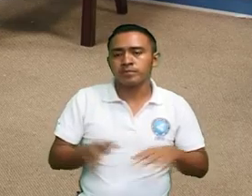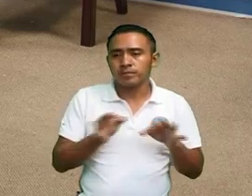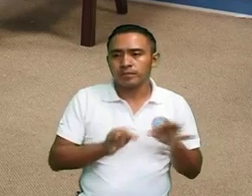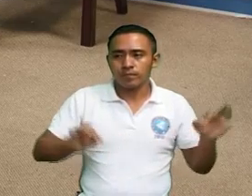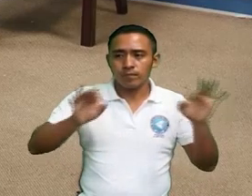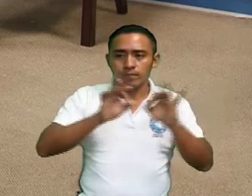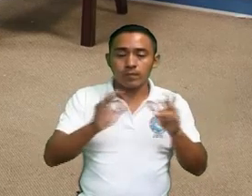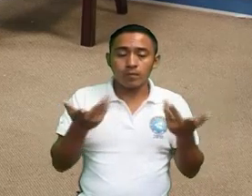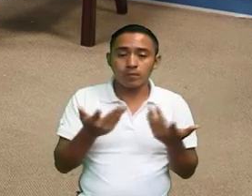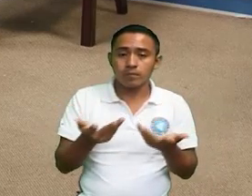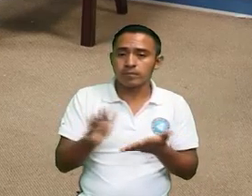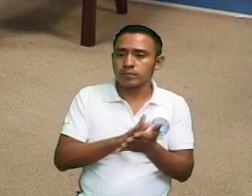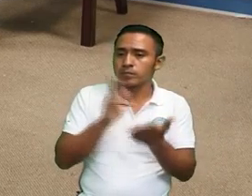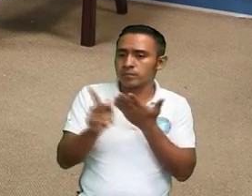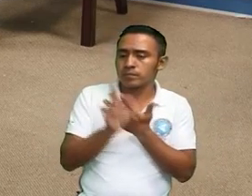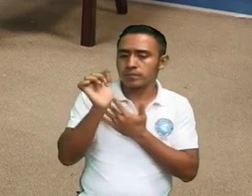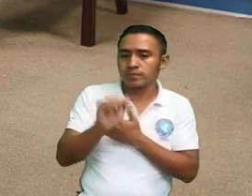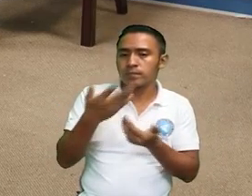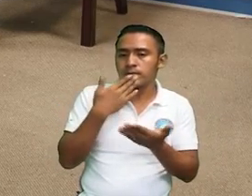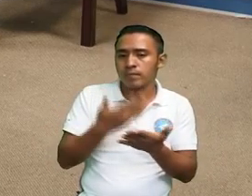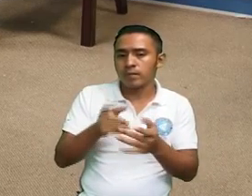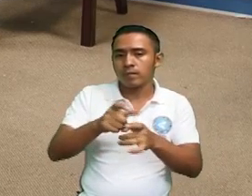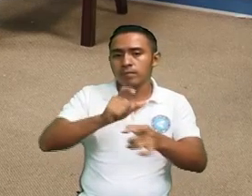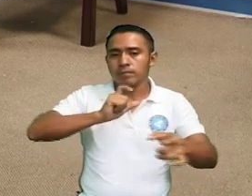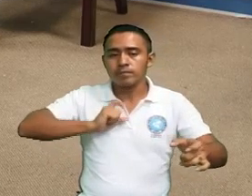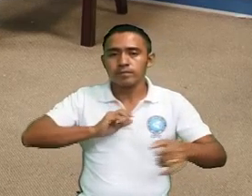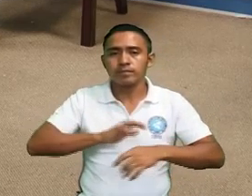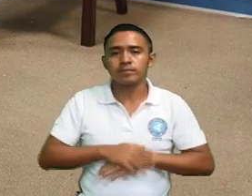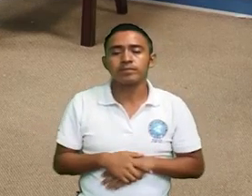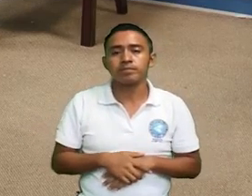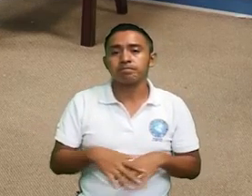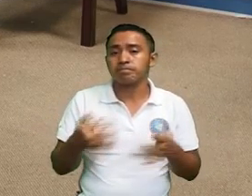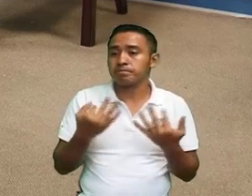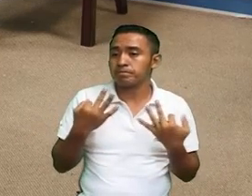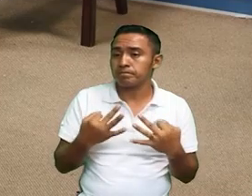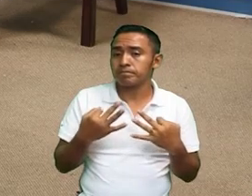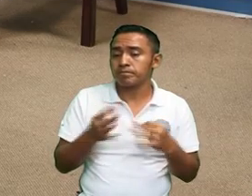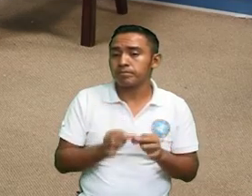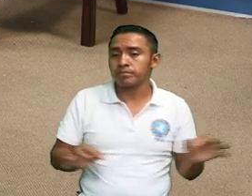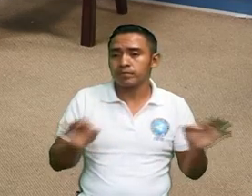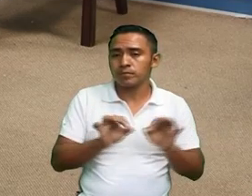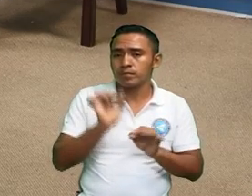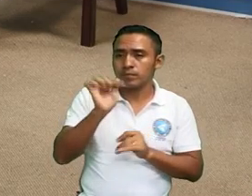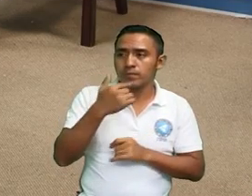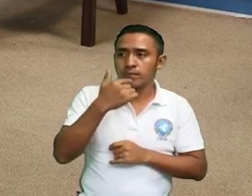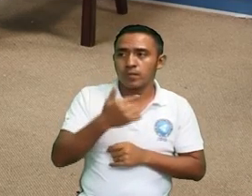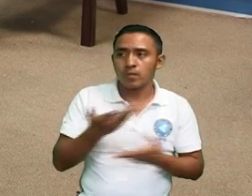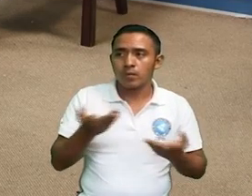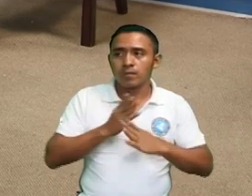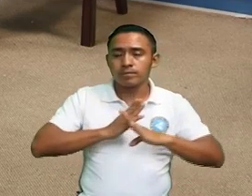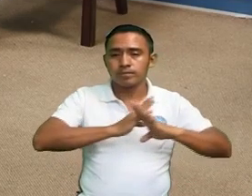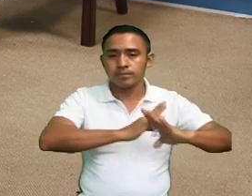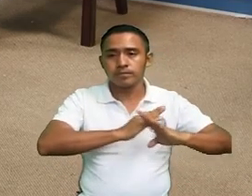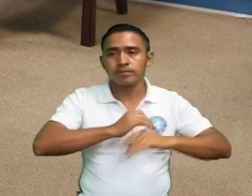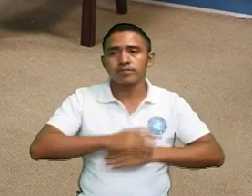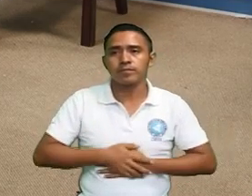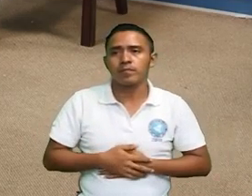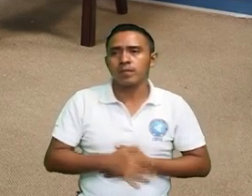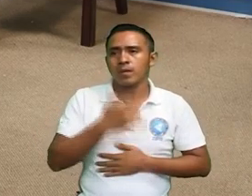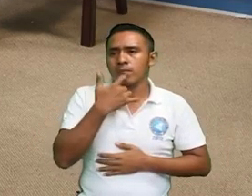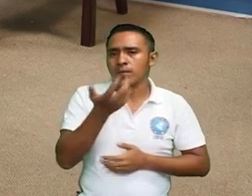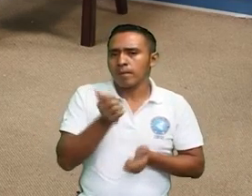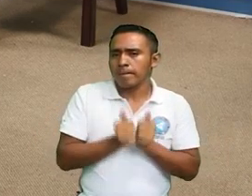programa, muchas gracias por la invitación. Y pues, lógicamente, lo más importante, como usted lo mencionó, es la prevención. ¿Por qué se presenta